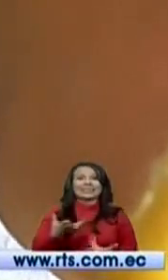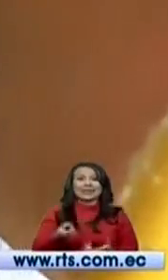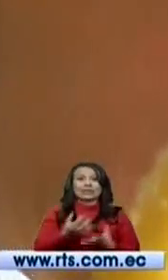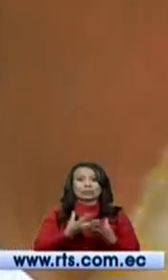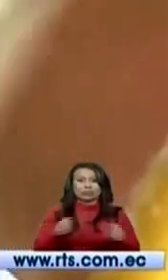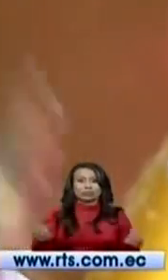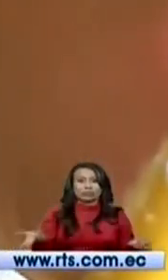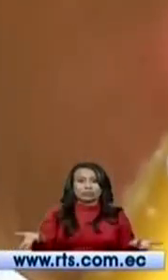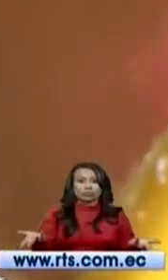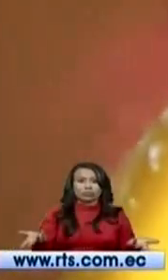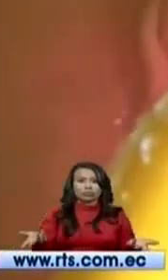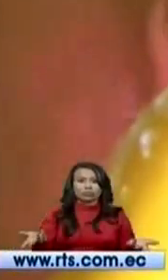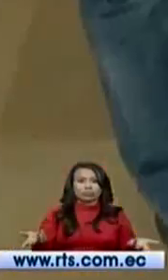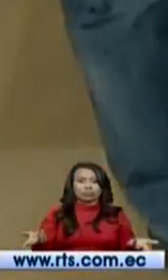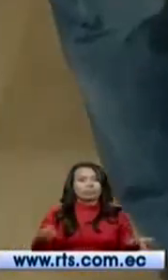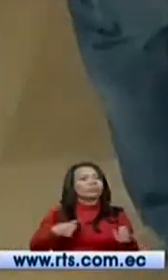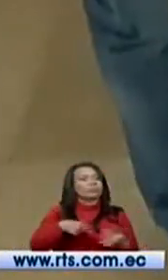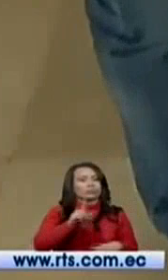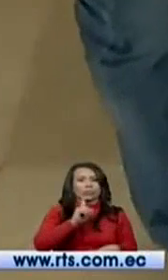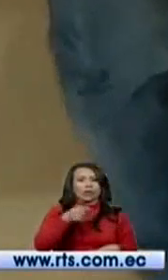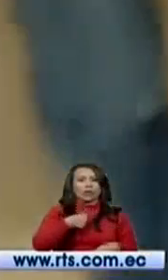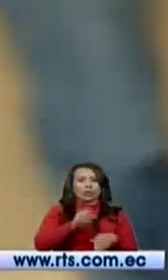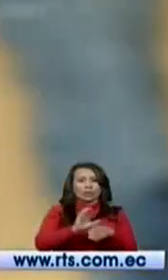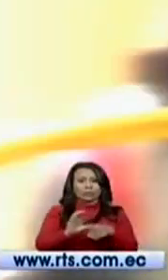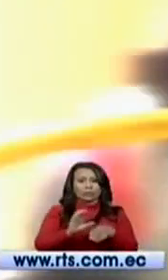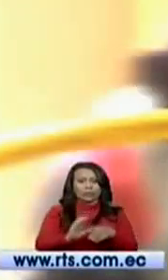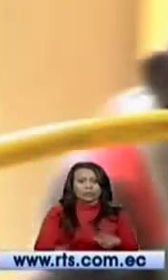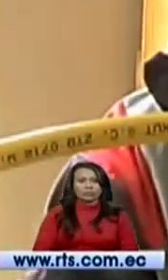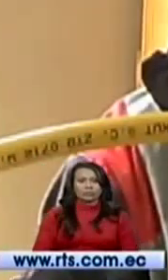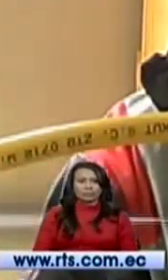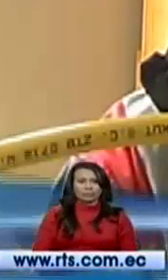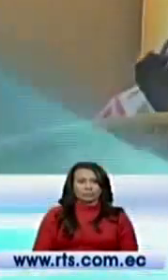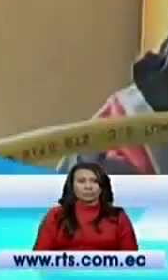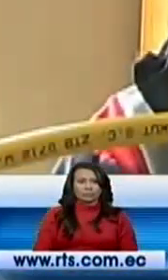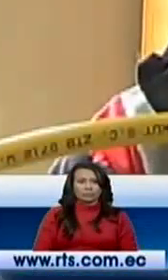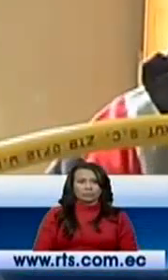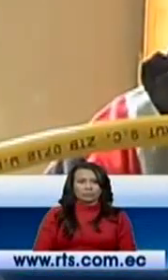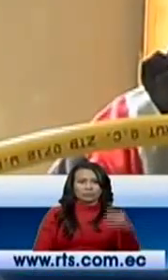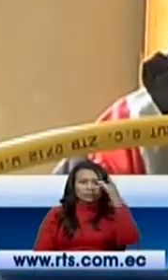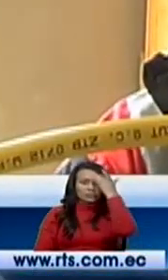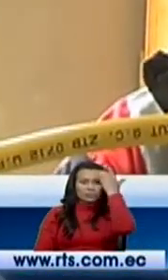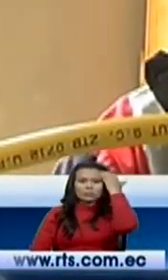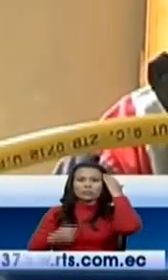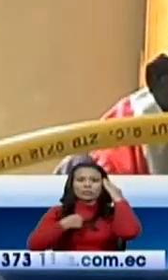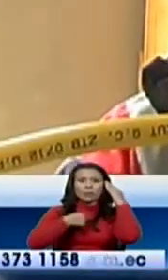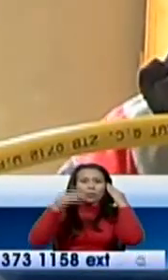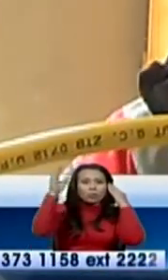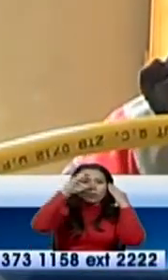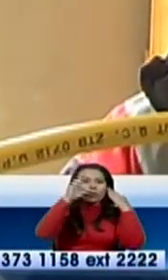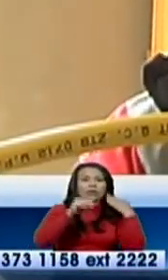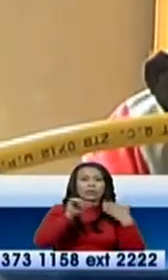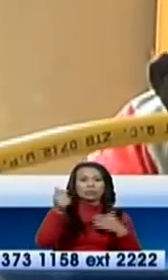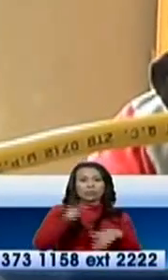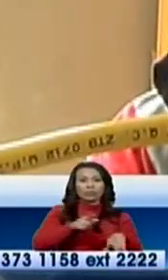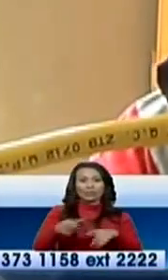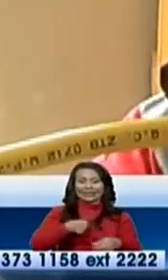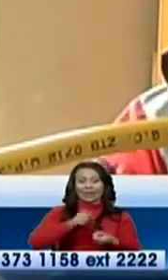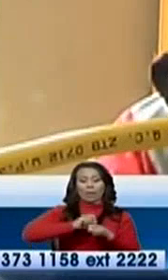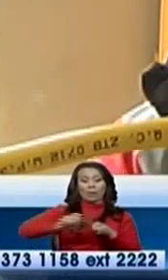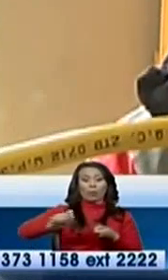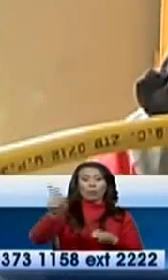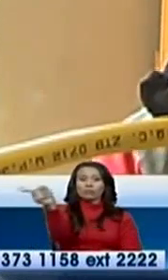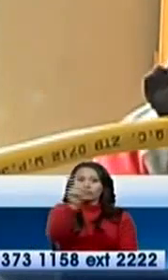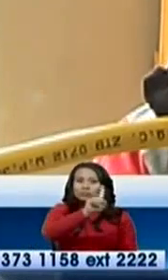Por el contrario, siga estos consejos. Debo retirarme del lugar, evitar prender absolutamente